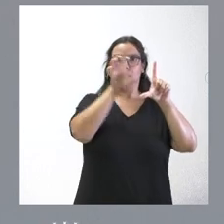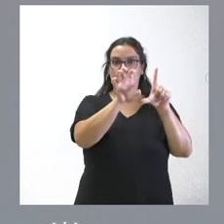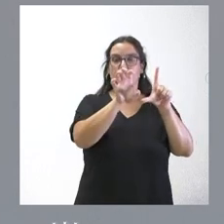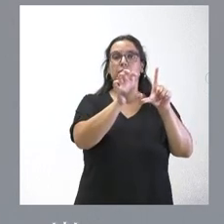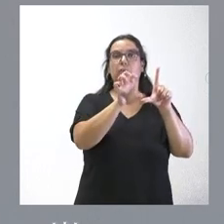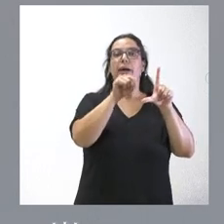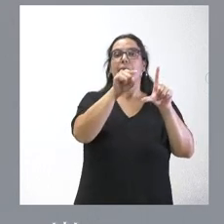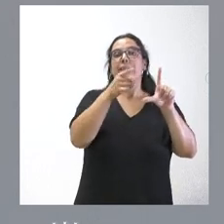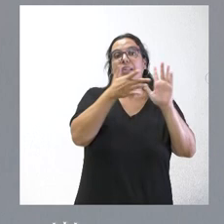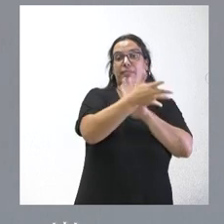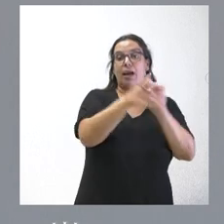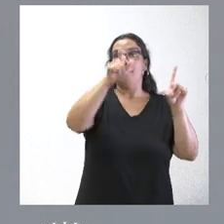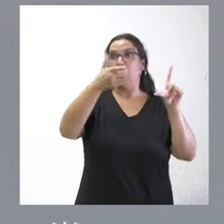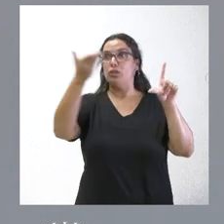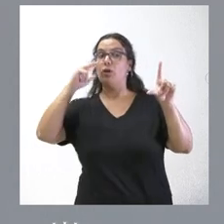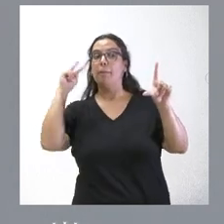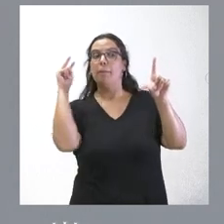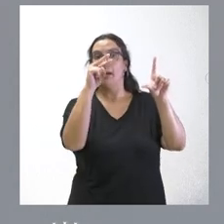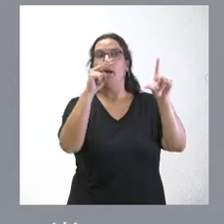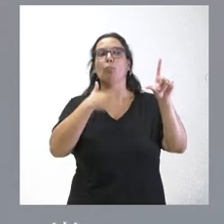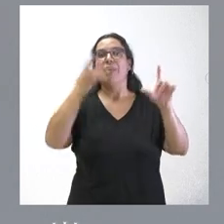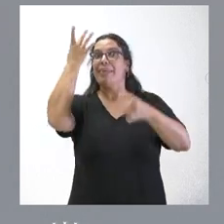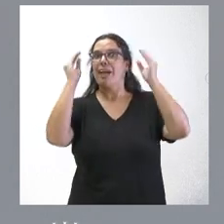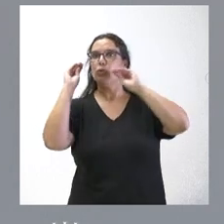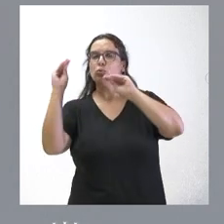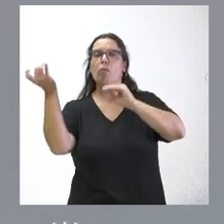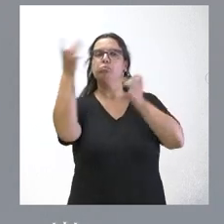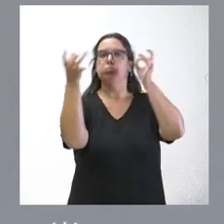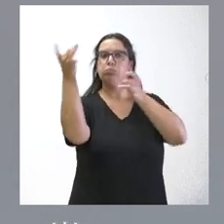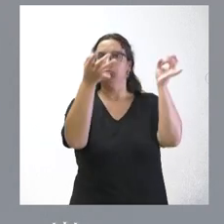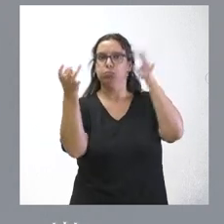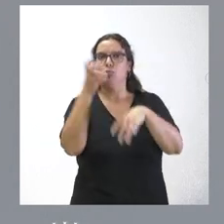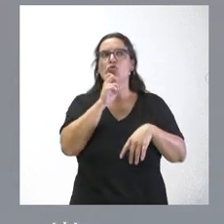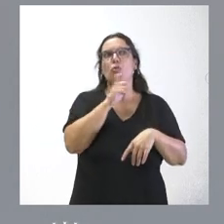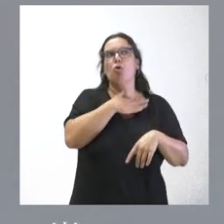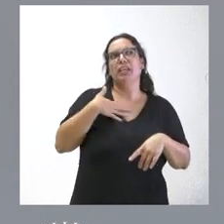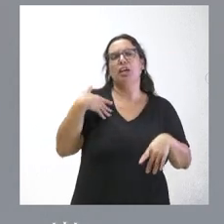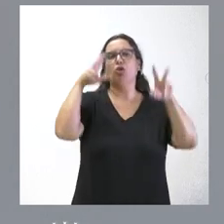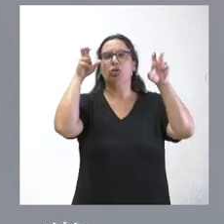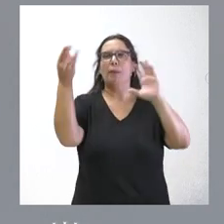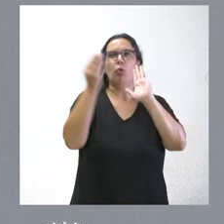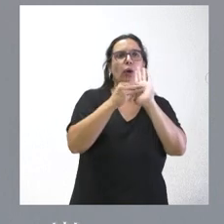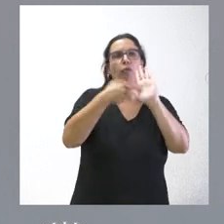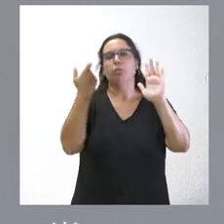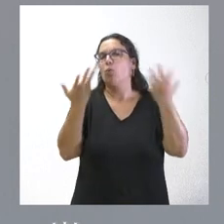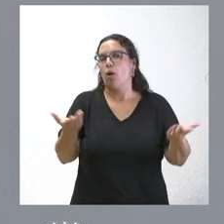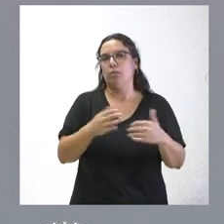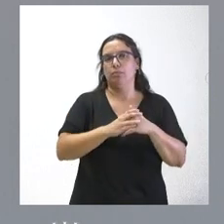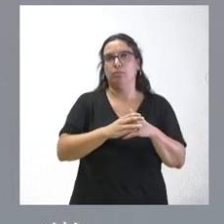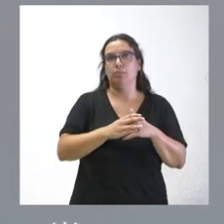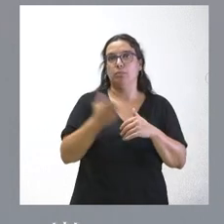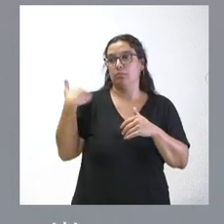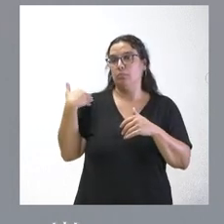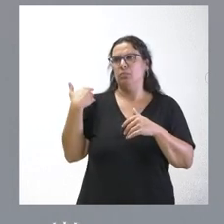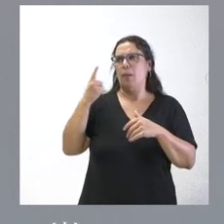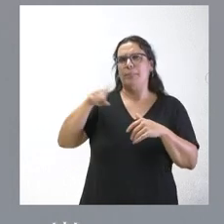esto permite que el conjunto de la sociedad pueda hacer aportaciones a cómo les gustaría que fueran ambas normas estamos desde el momento que se colgó que